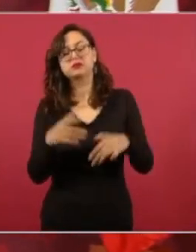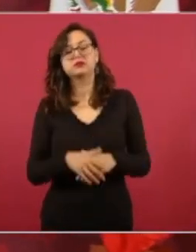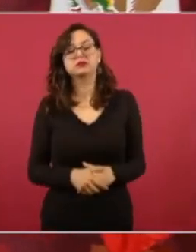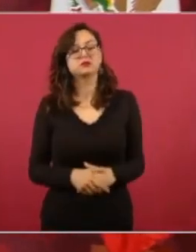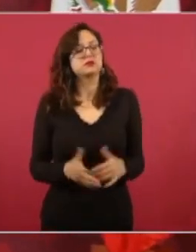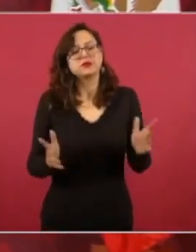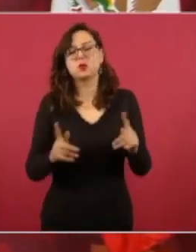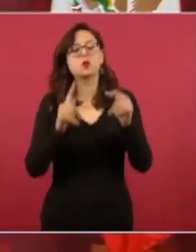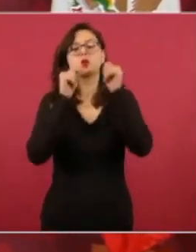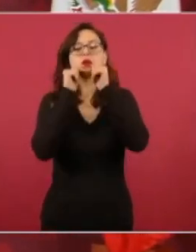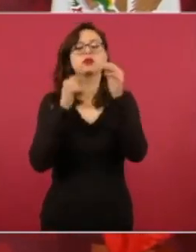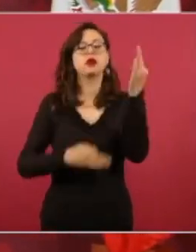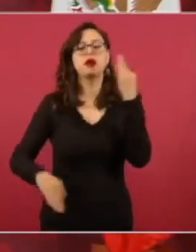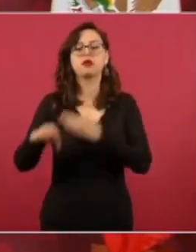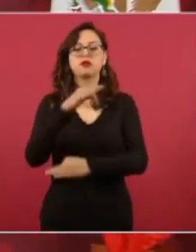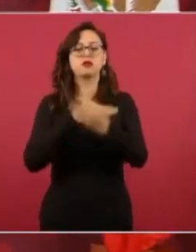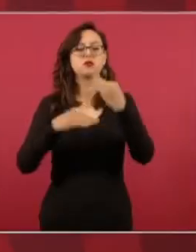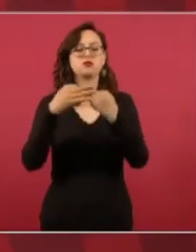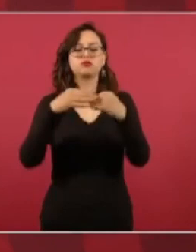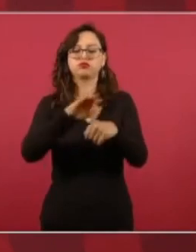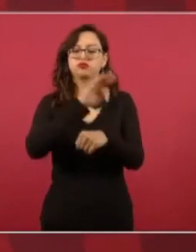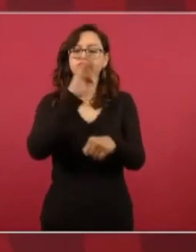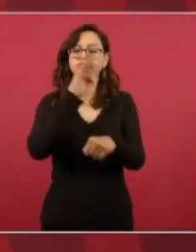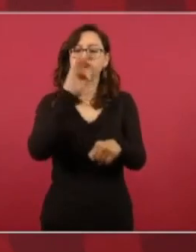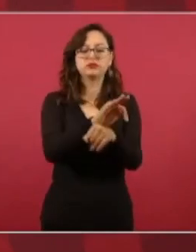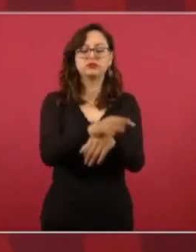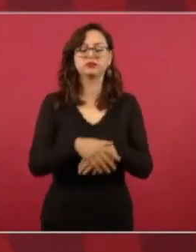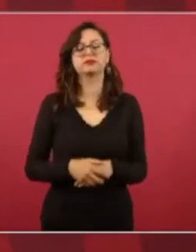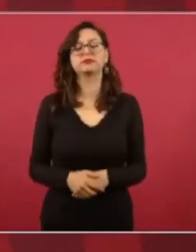a todos, con Pedro Ferriz